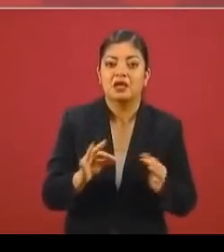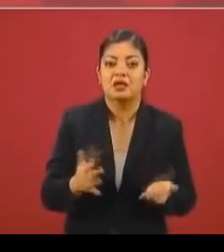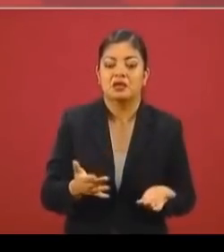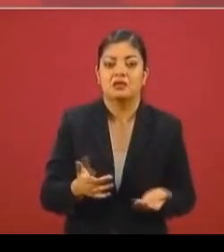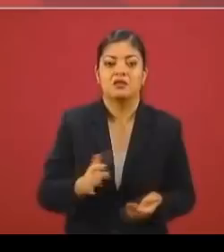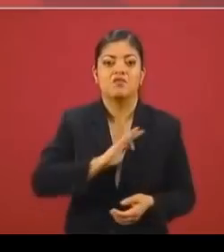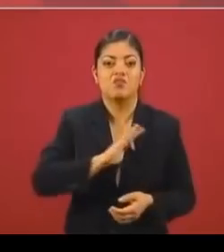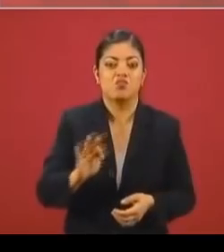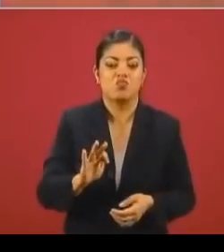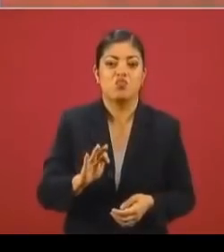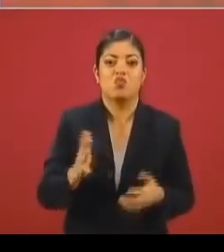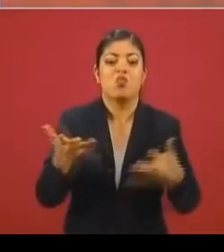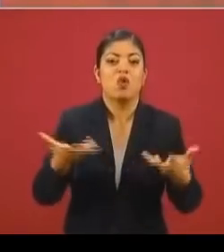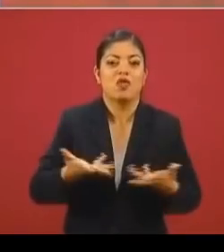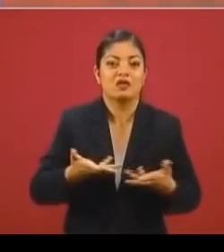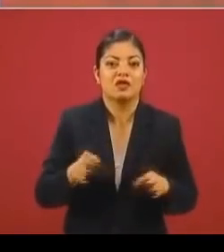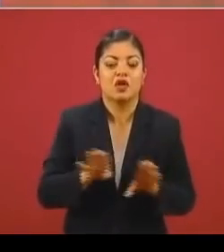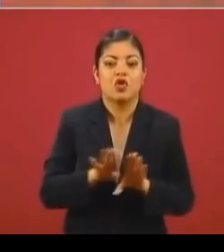que se pueden hacer negocios,